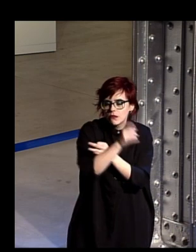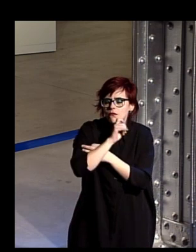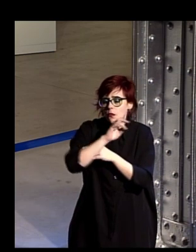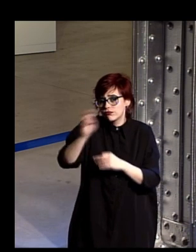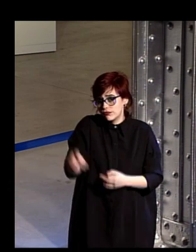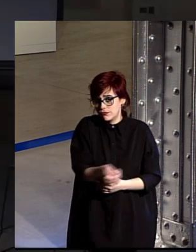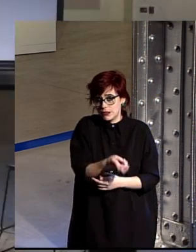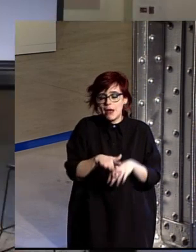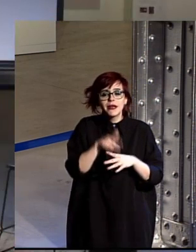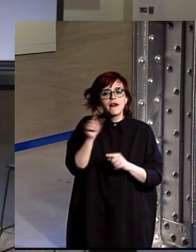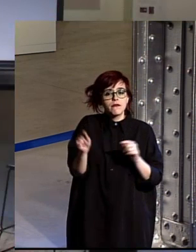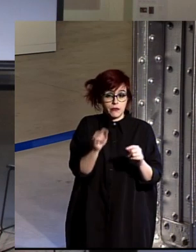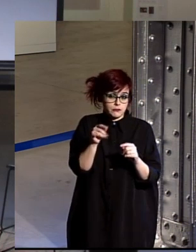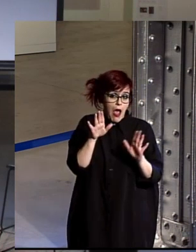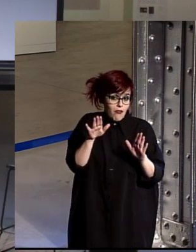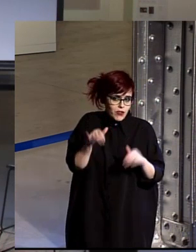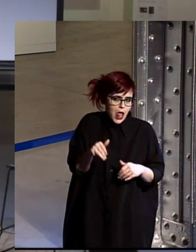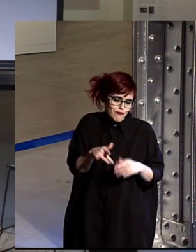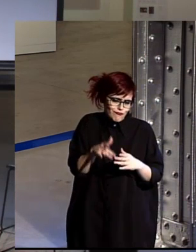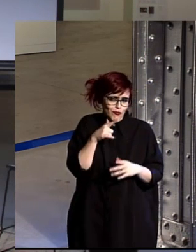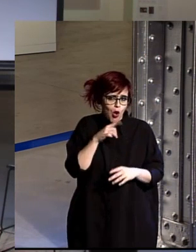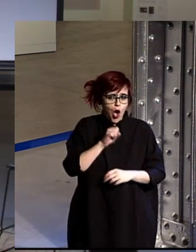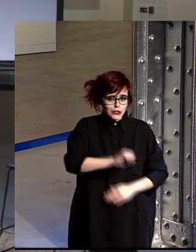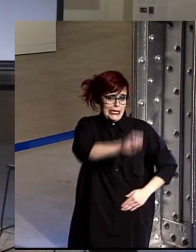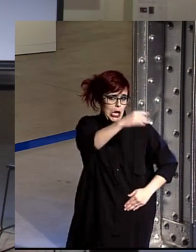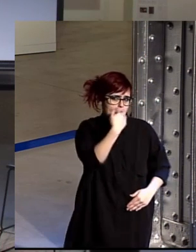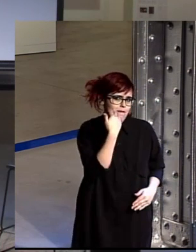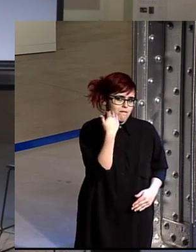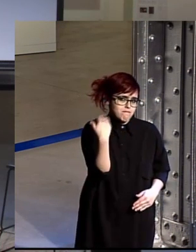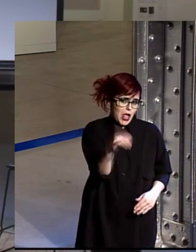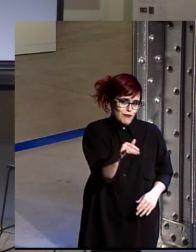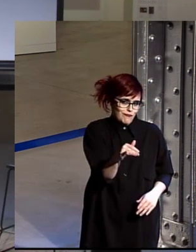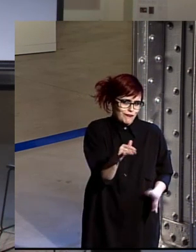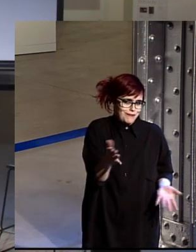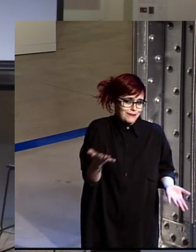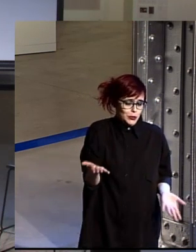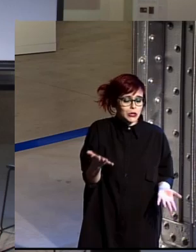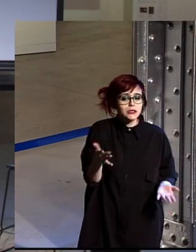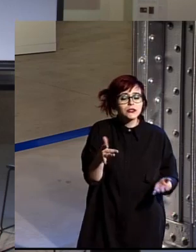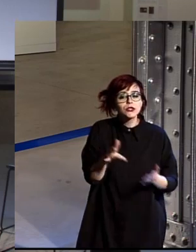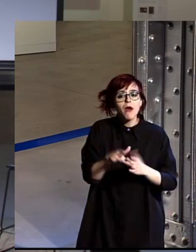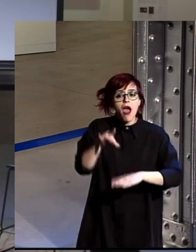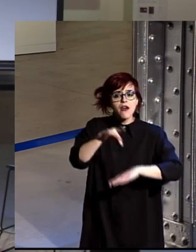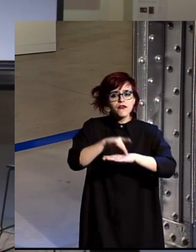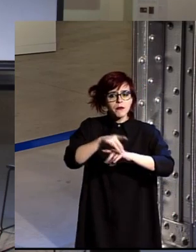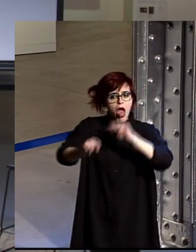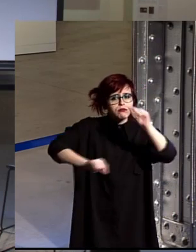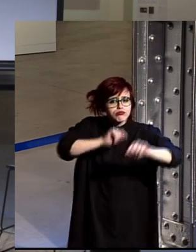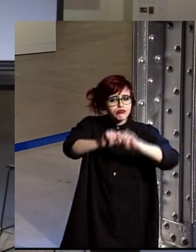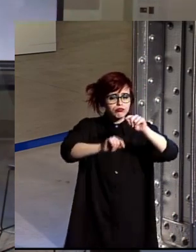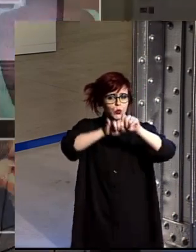Los virus realmente son unos villanos, son los malos de la película, como hemos visto hasta hoy. Producen enfermedades infecciosas que se